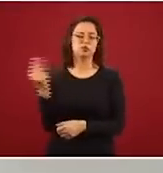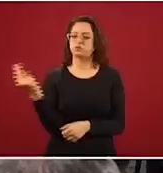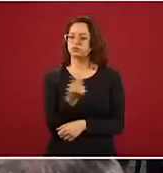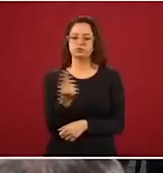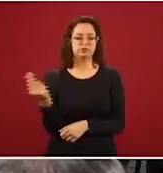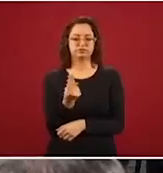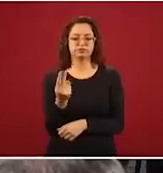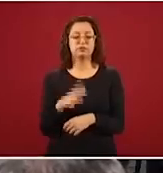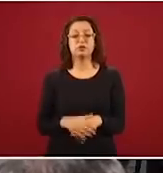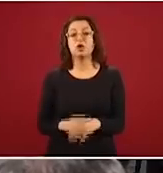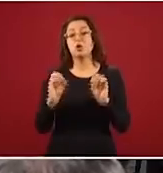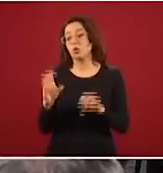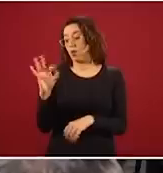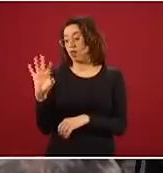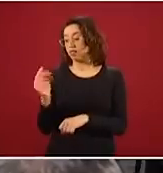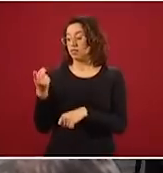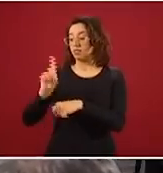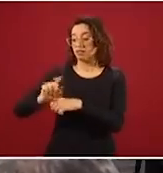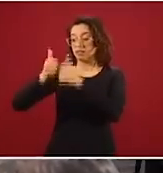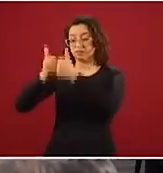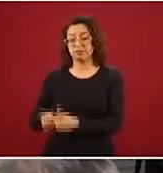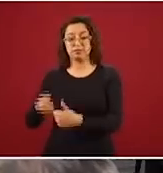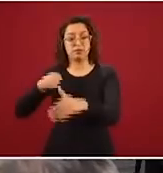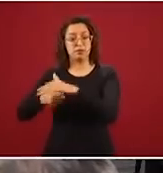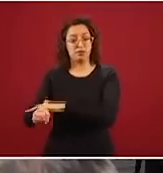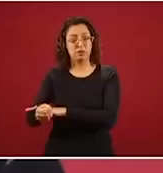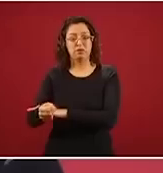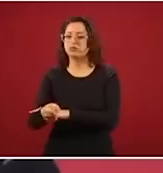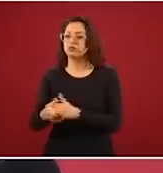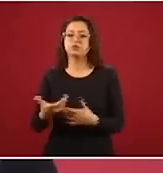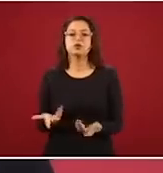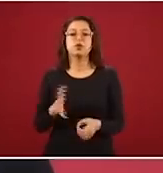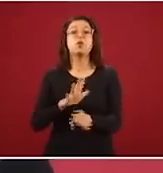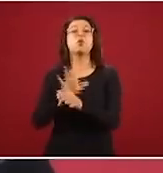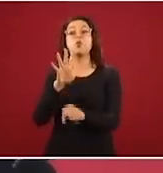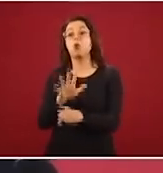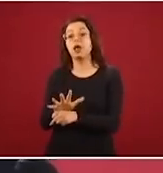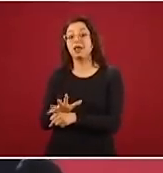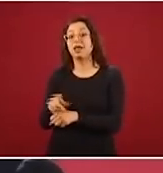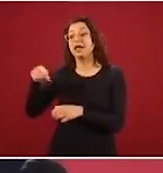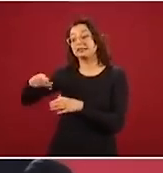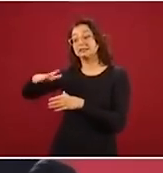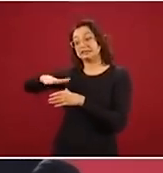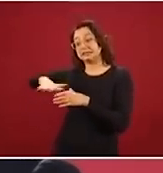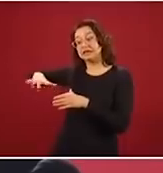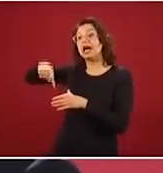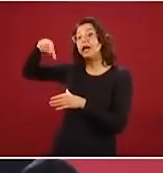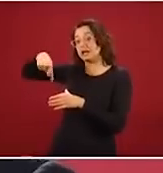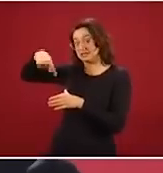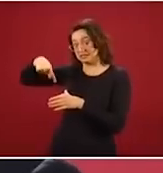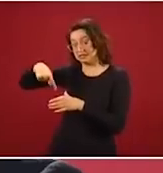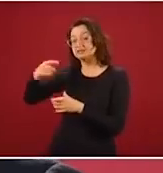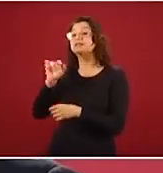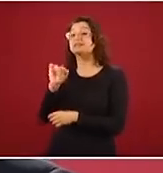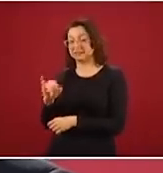se necesita cuarentena alguna es las personas que estuvieron en la región de Hubei, la provincia afectada, y